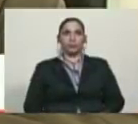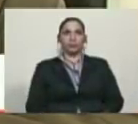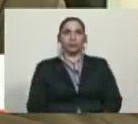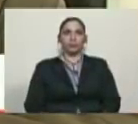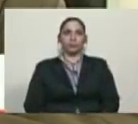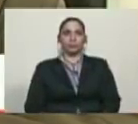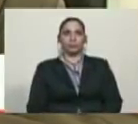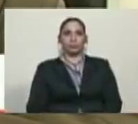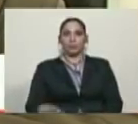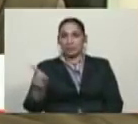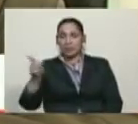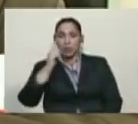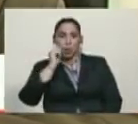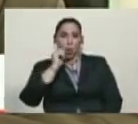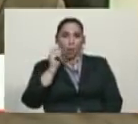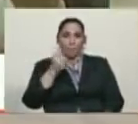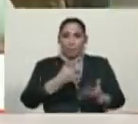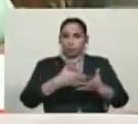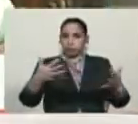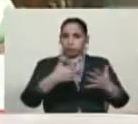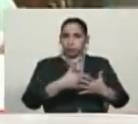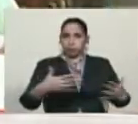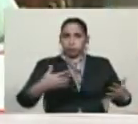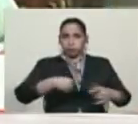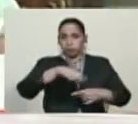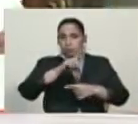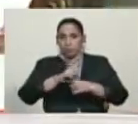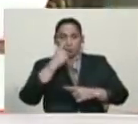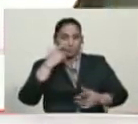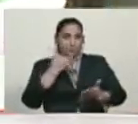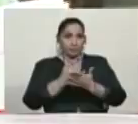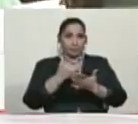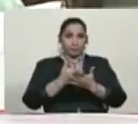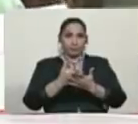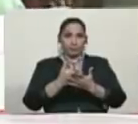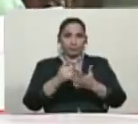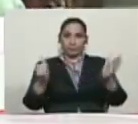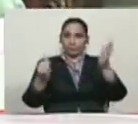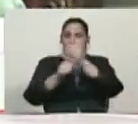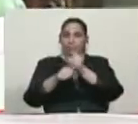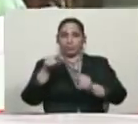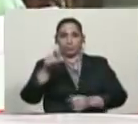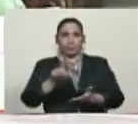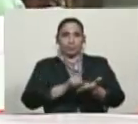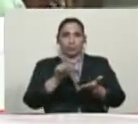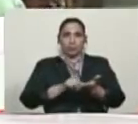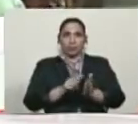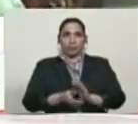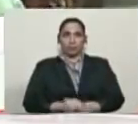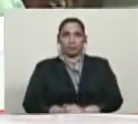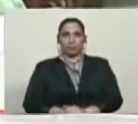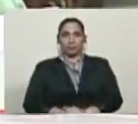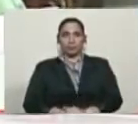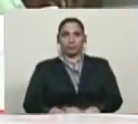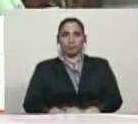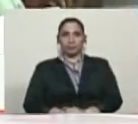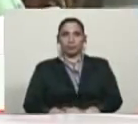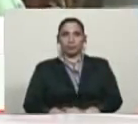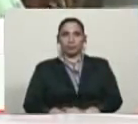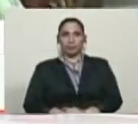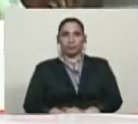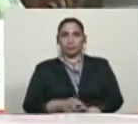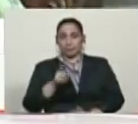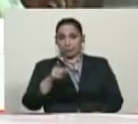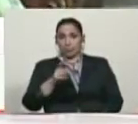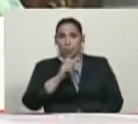escribe en su libro las primeras cosas que hemos descubierto de este libro primer hito aquí este libro es una mina